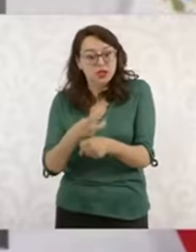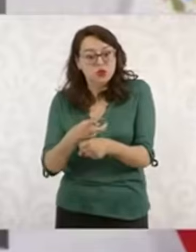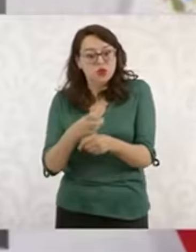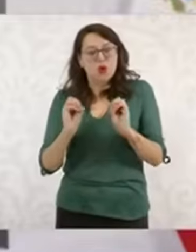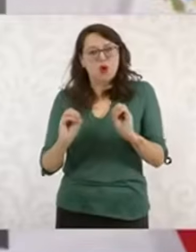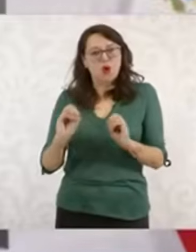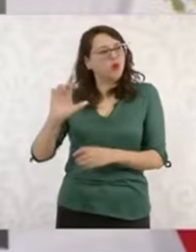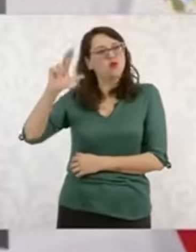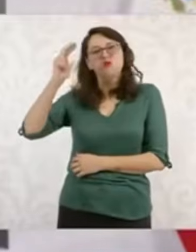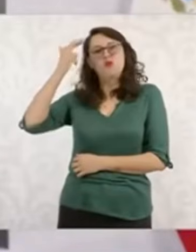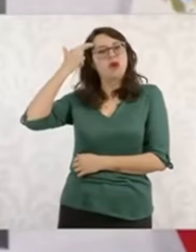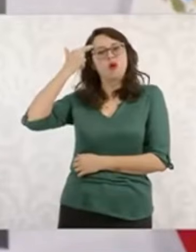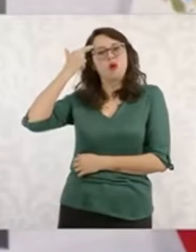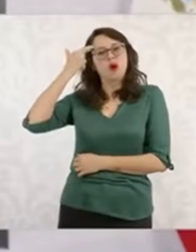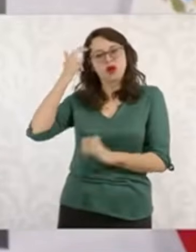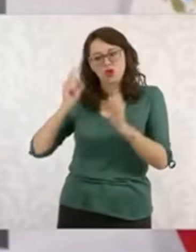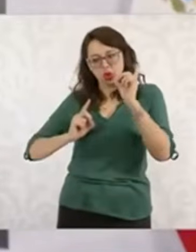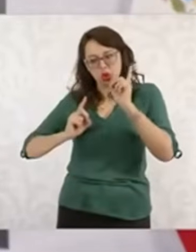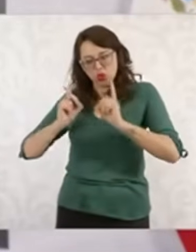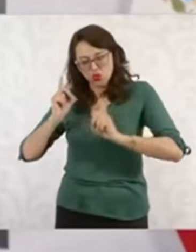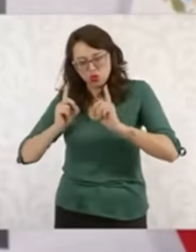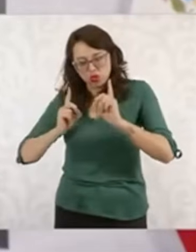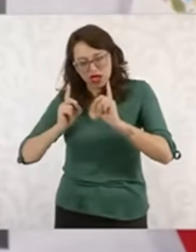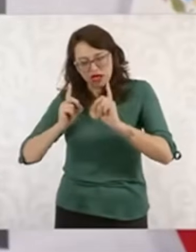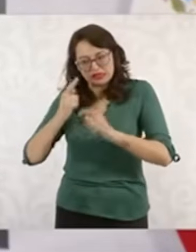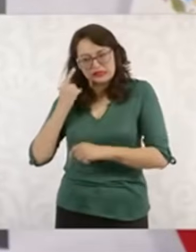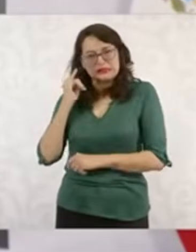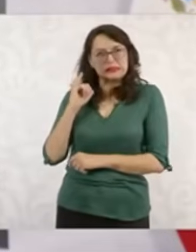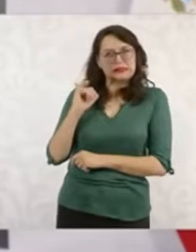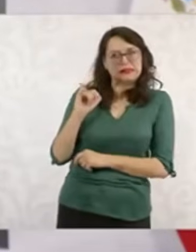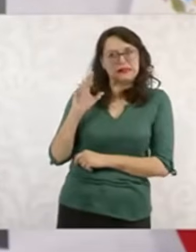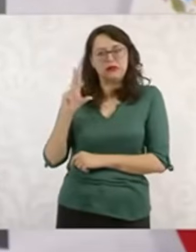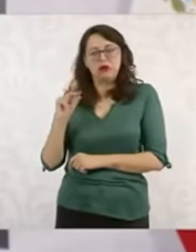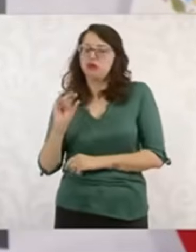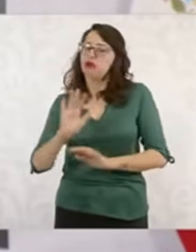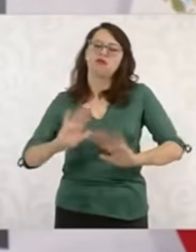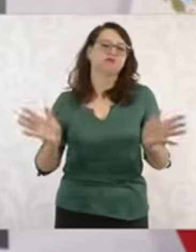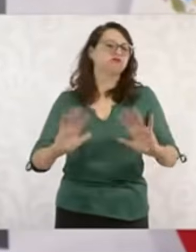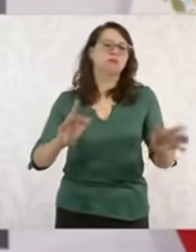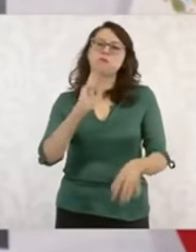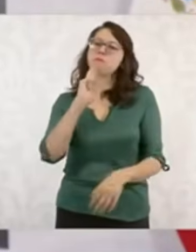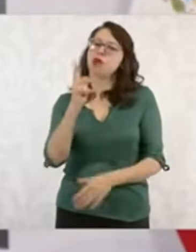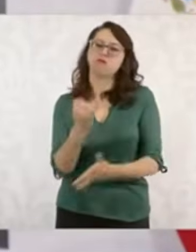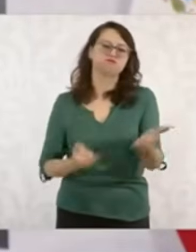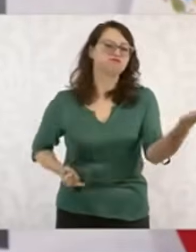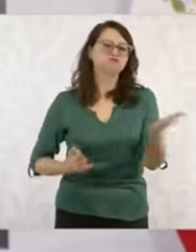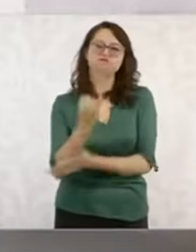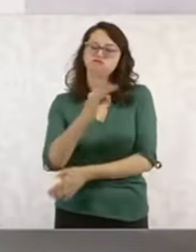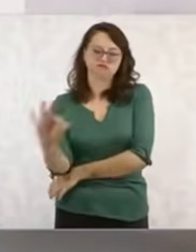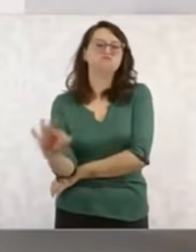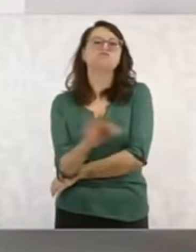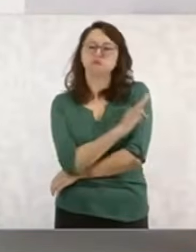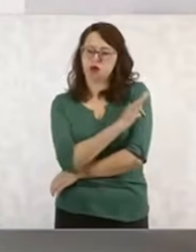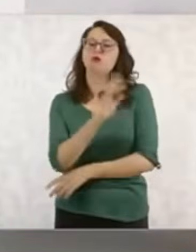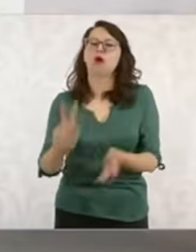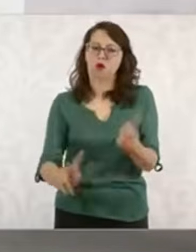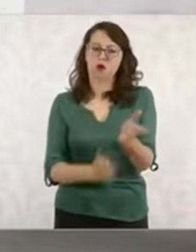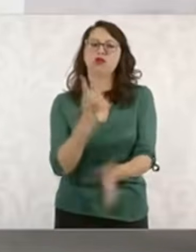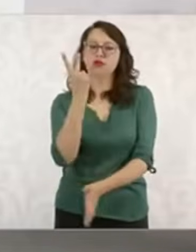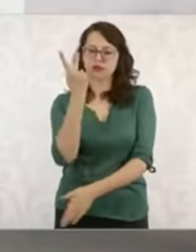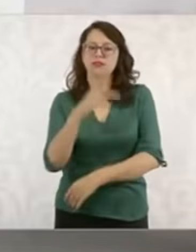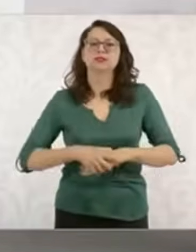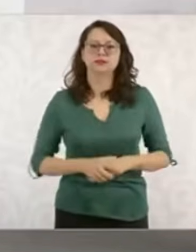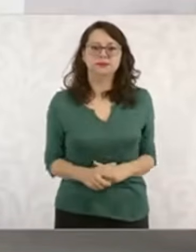tienes dudas o no encuentras su cartilla, llévalo a vacunarse. Me da la siguiente, por favor.